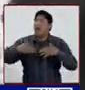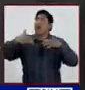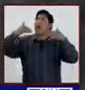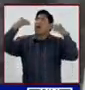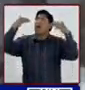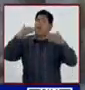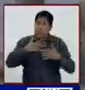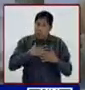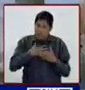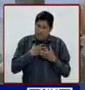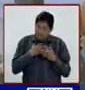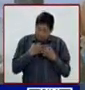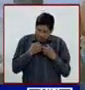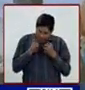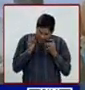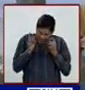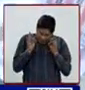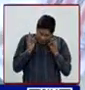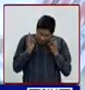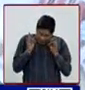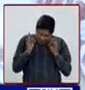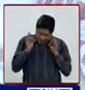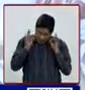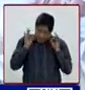nace en mí un odio.